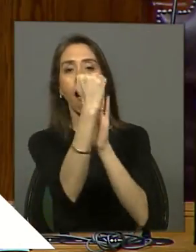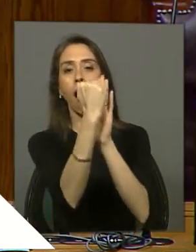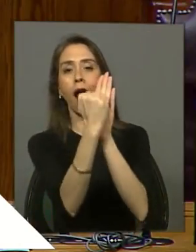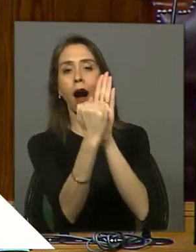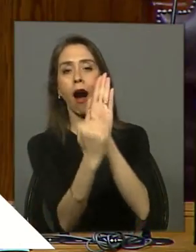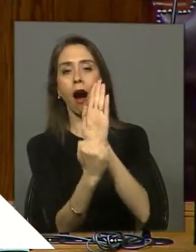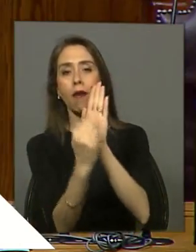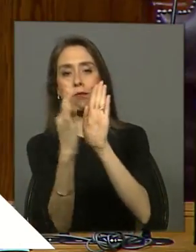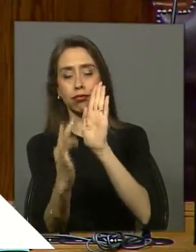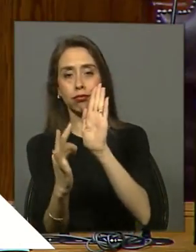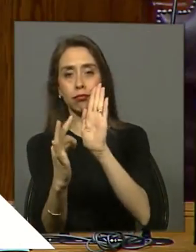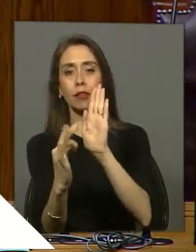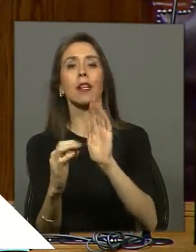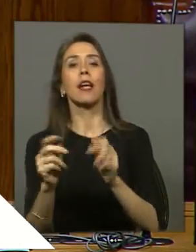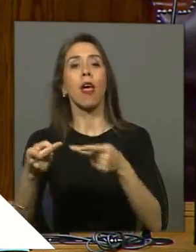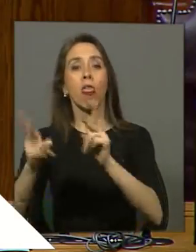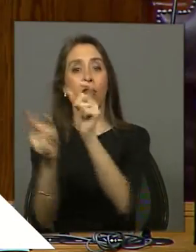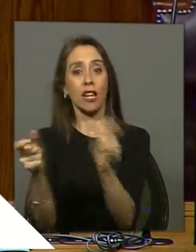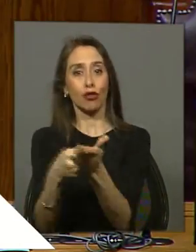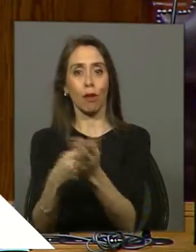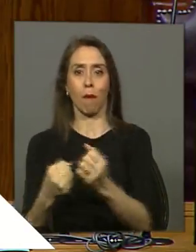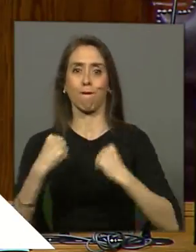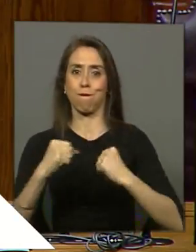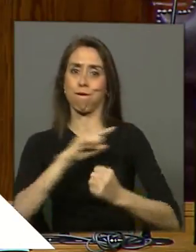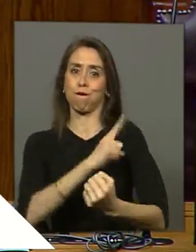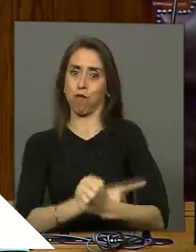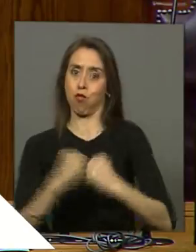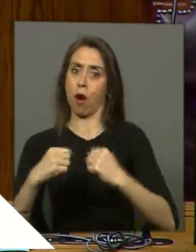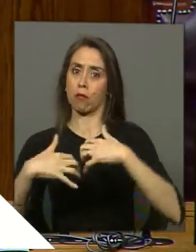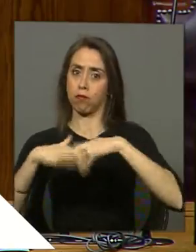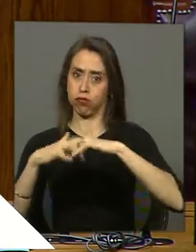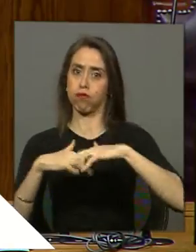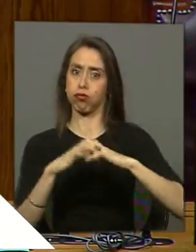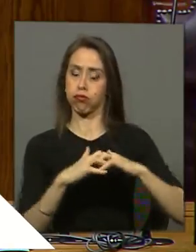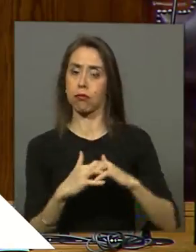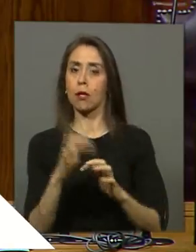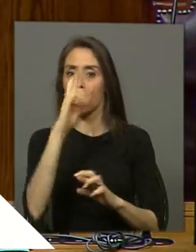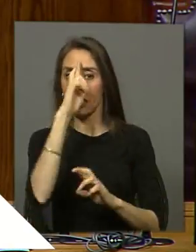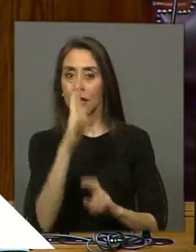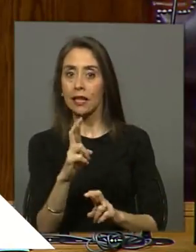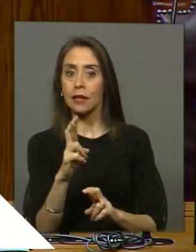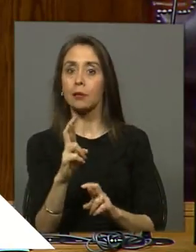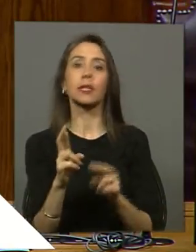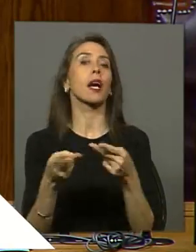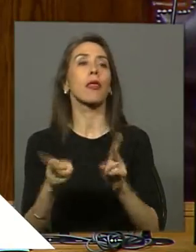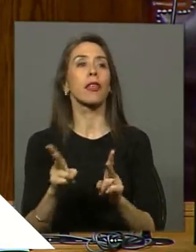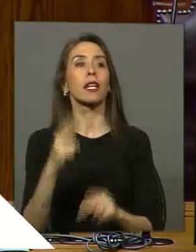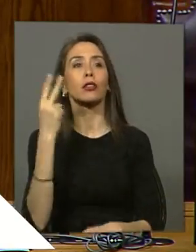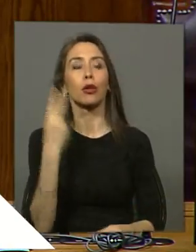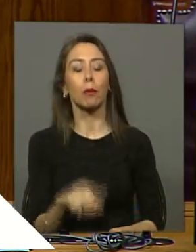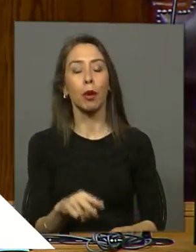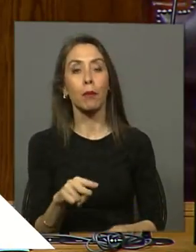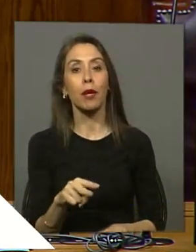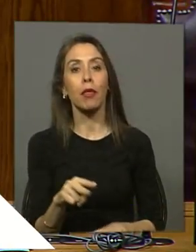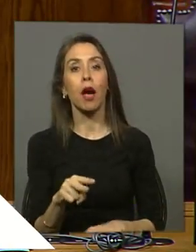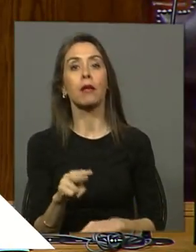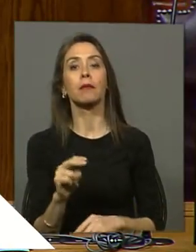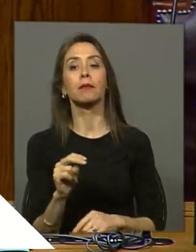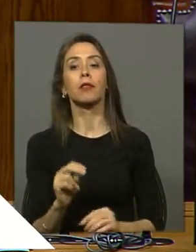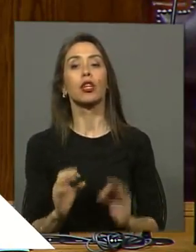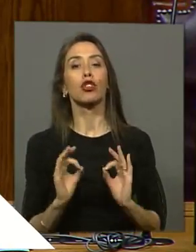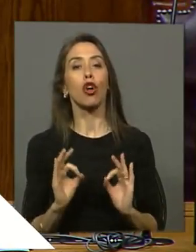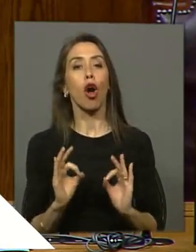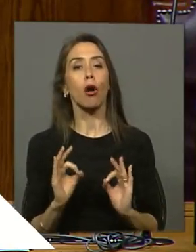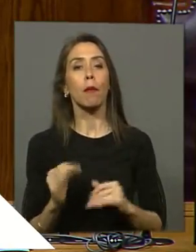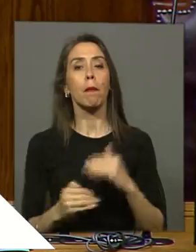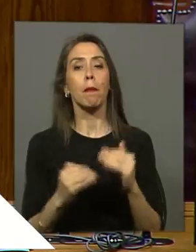fortalecer los derechos de los consumidores respetando adecuadamente dimensiones tales como derechos de propiedad, el normal